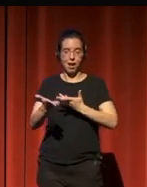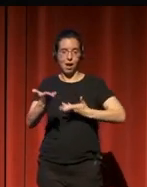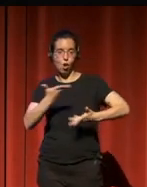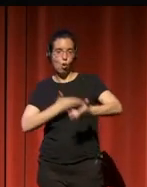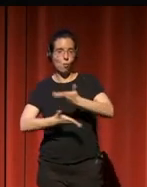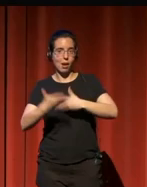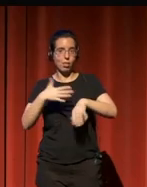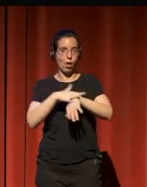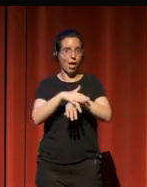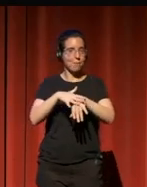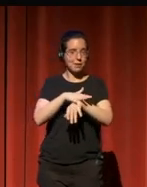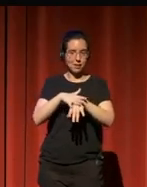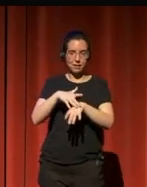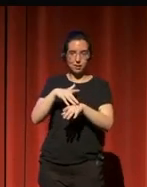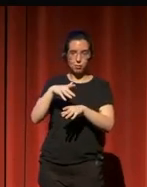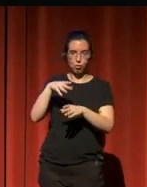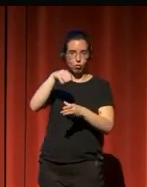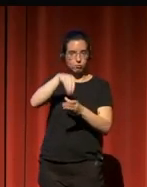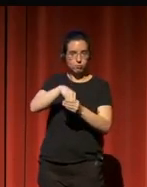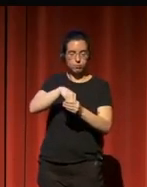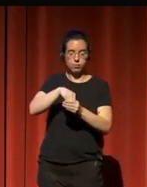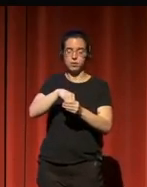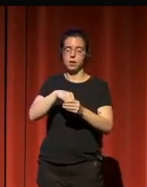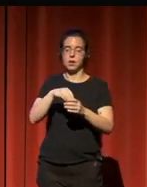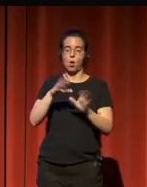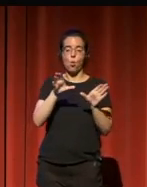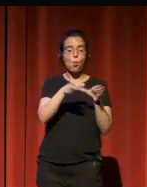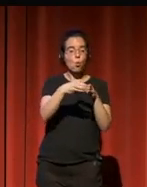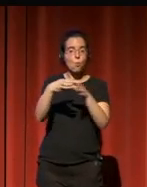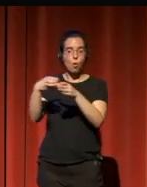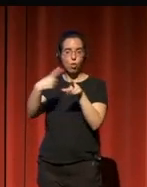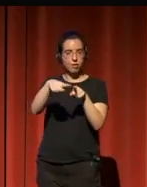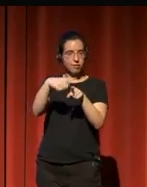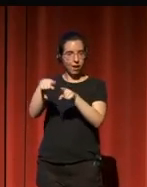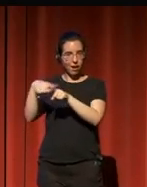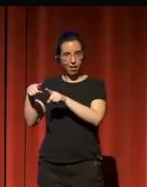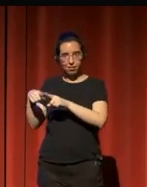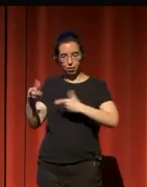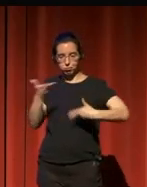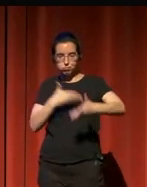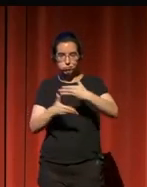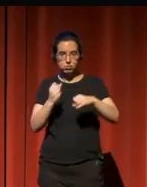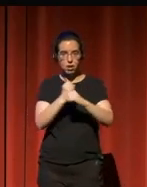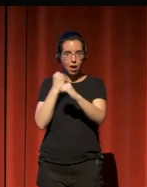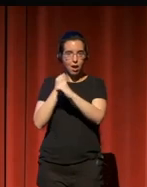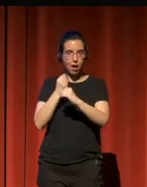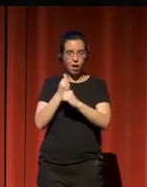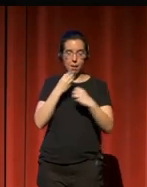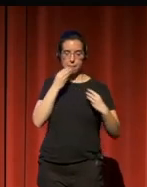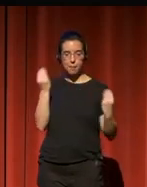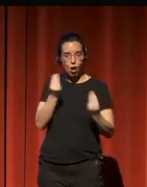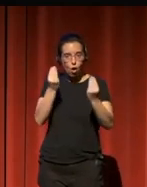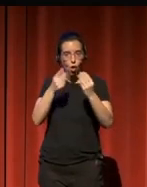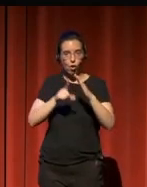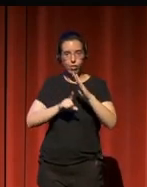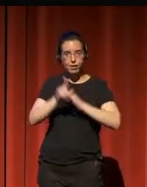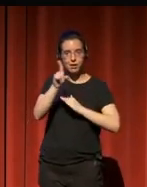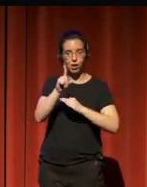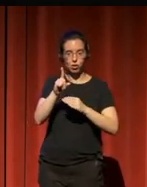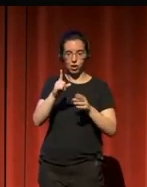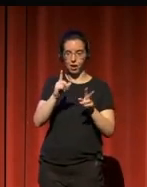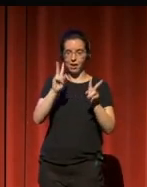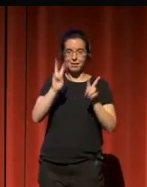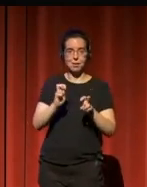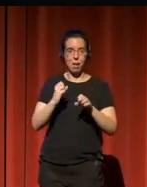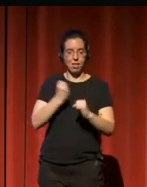interadministrativo que a través de varios grupos eh Trabajamos para mejorar para desarrollar diferentes aspectos de nuestra labor